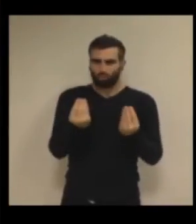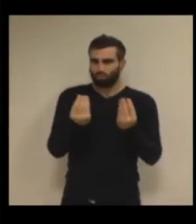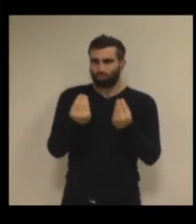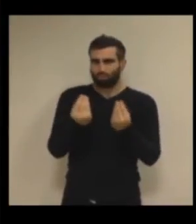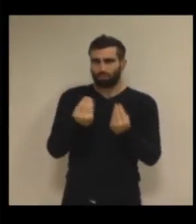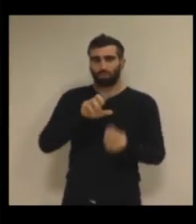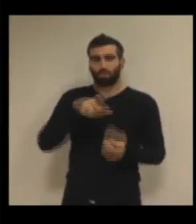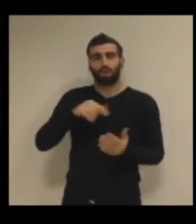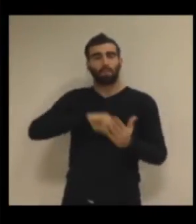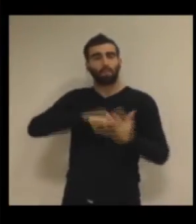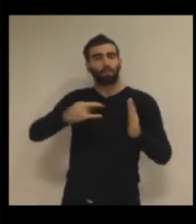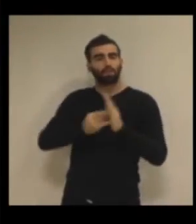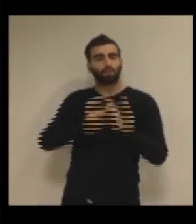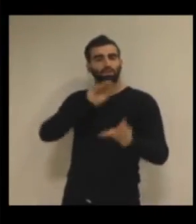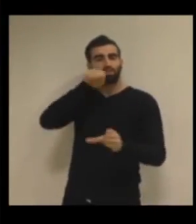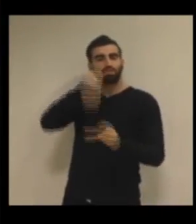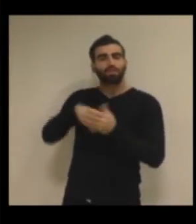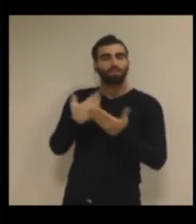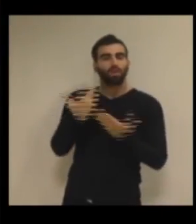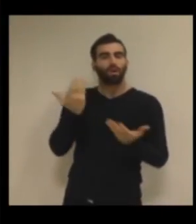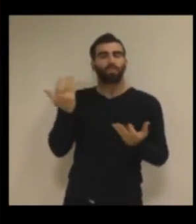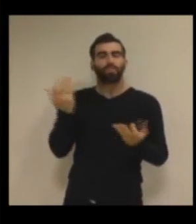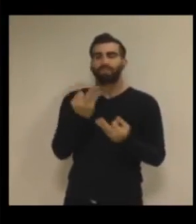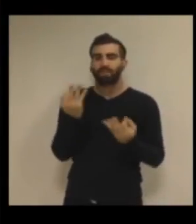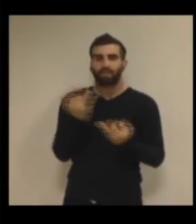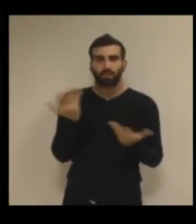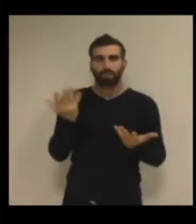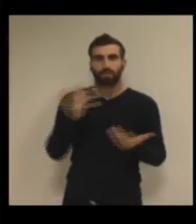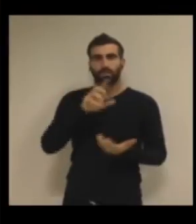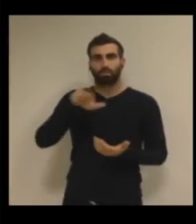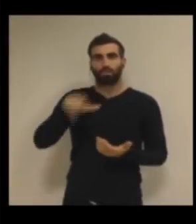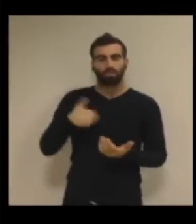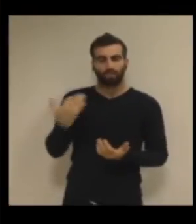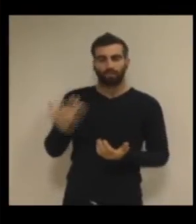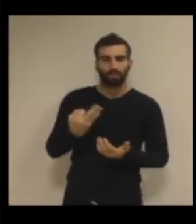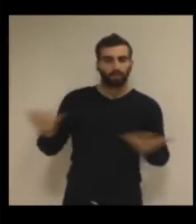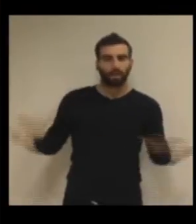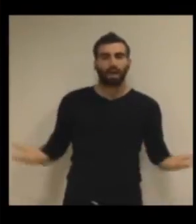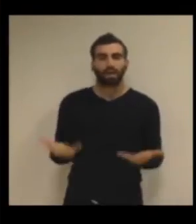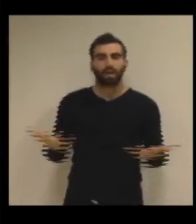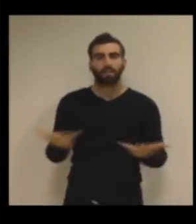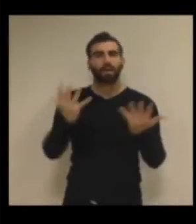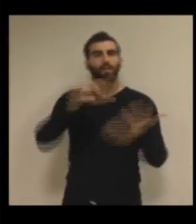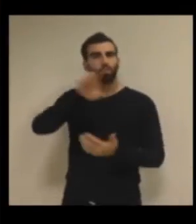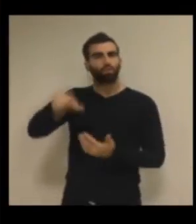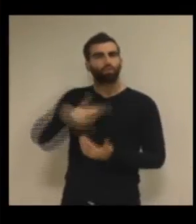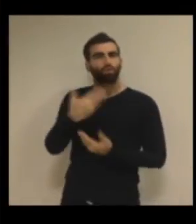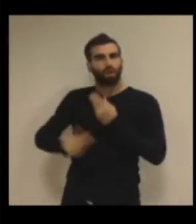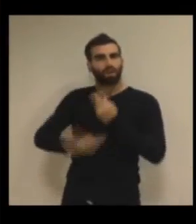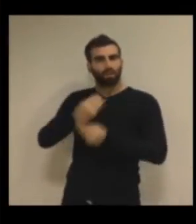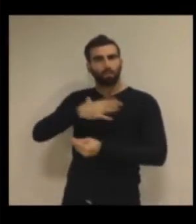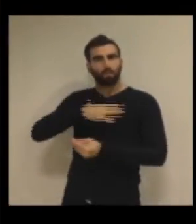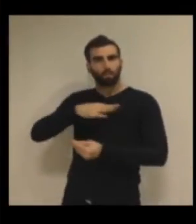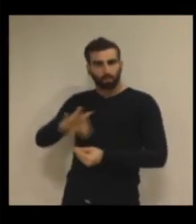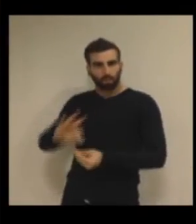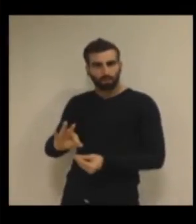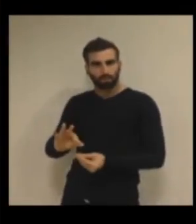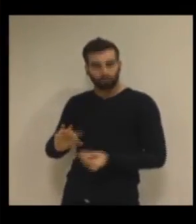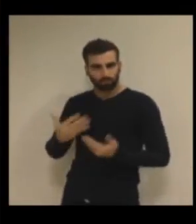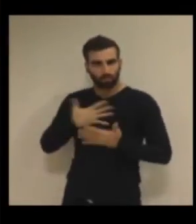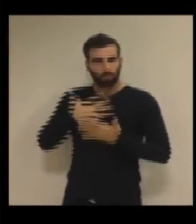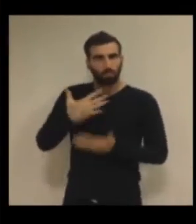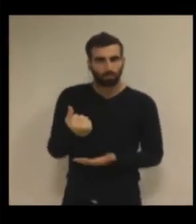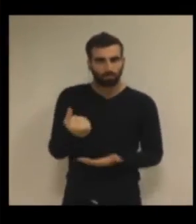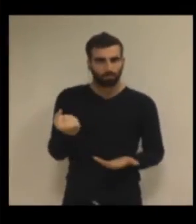del proyecto yo creo que radica en animarles, en dinamizar, en decir, esto lo podéis hacer, atrévete, ¿no? Muchas